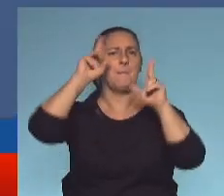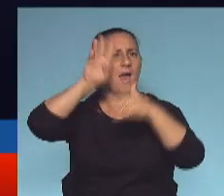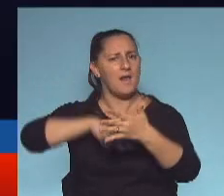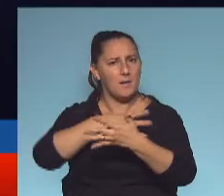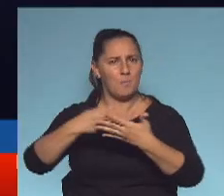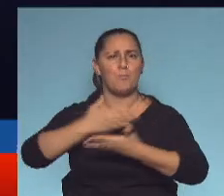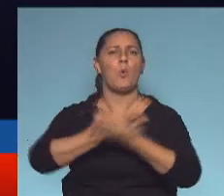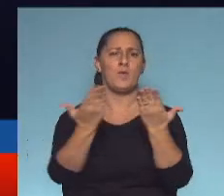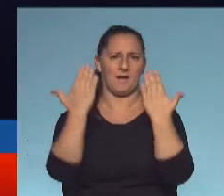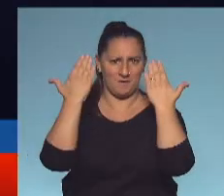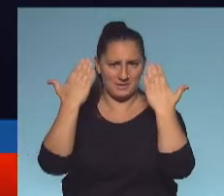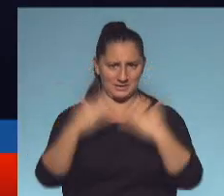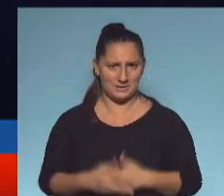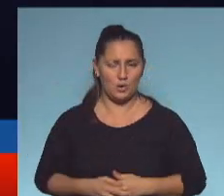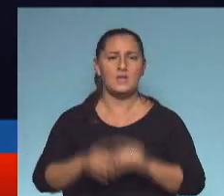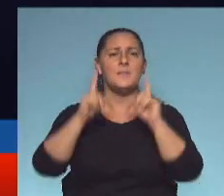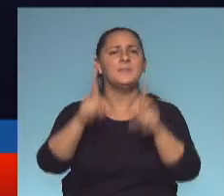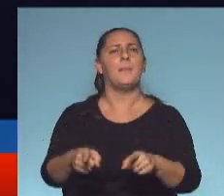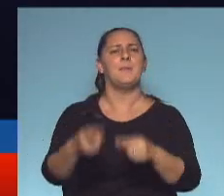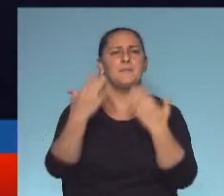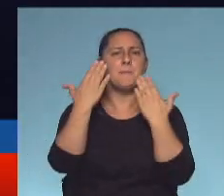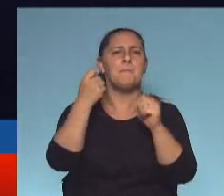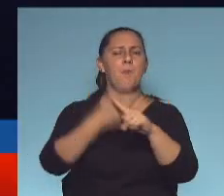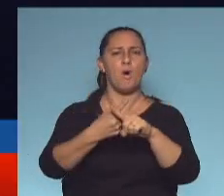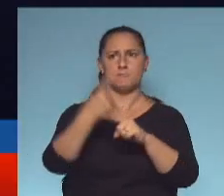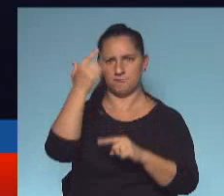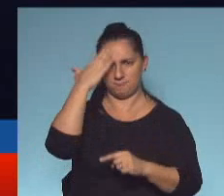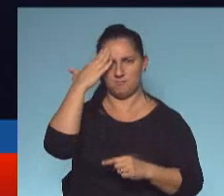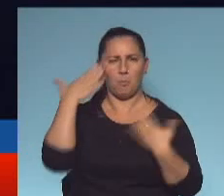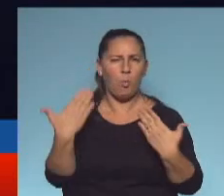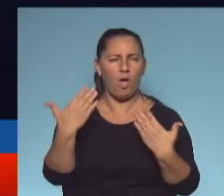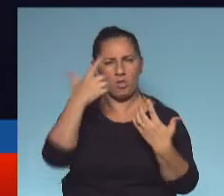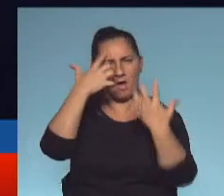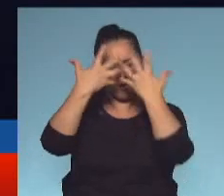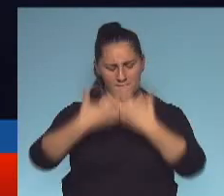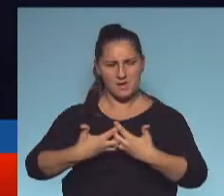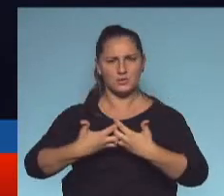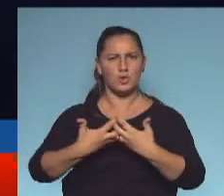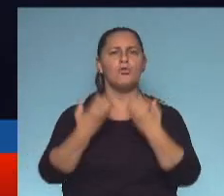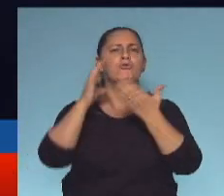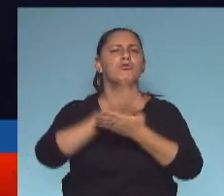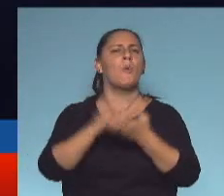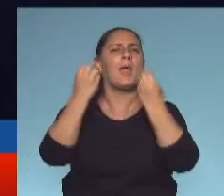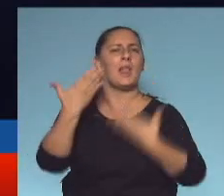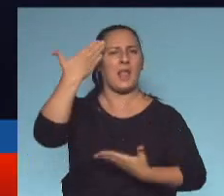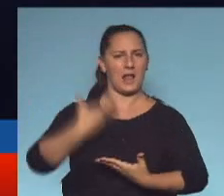también, como decía el ministro, por la capacidad y la autorreflexión de análisis sobre esa política pública. No vale solo cobertura,